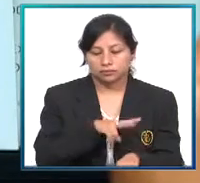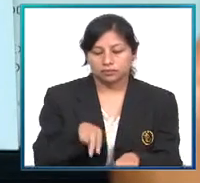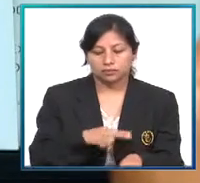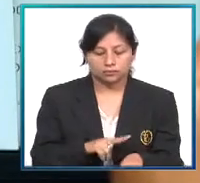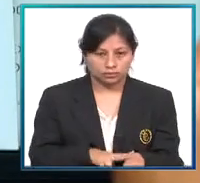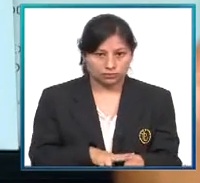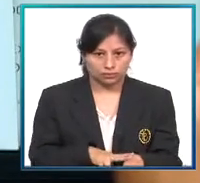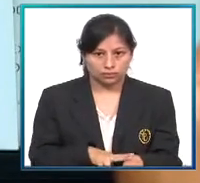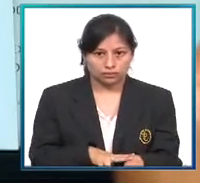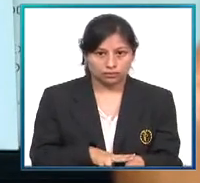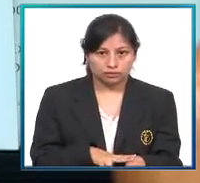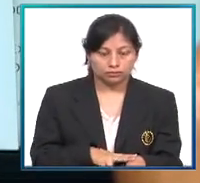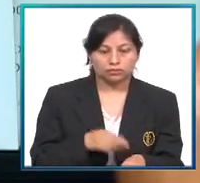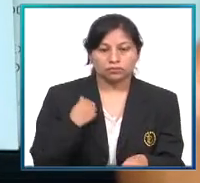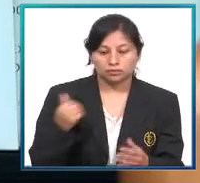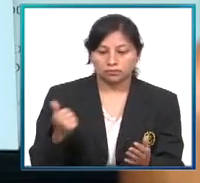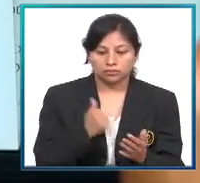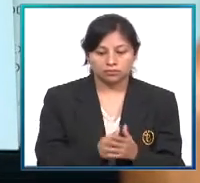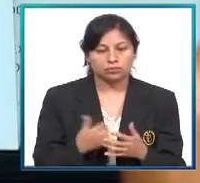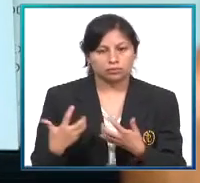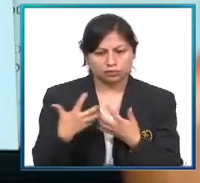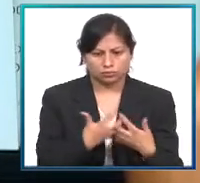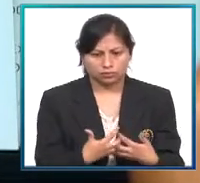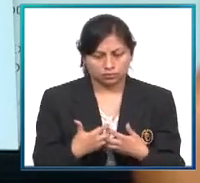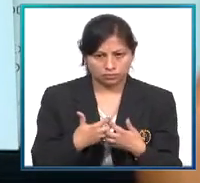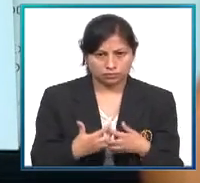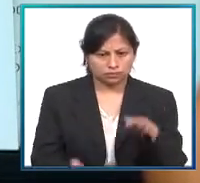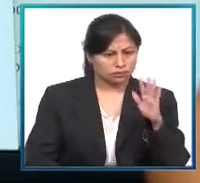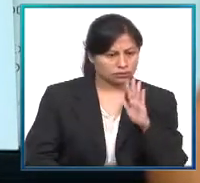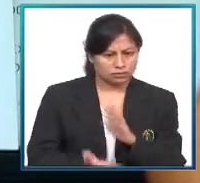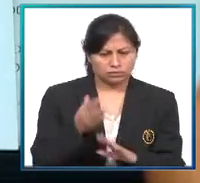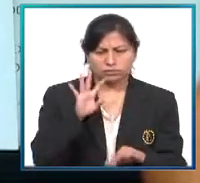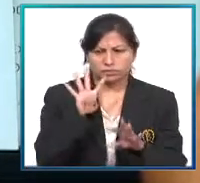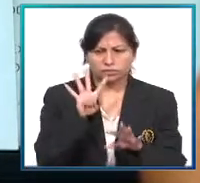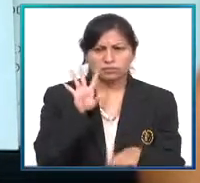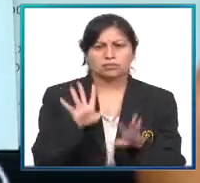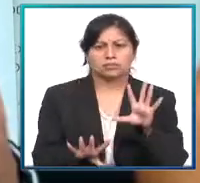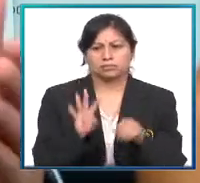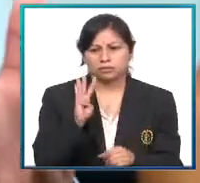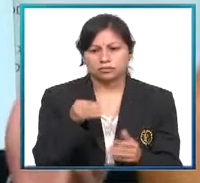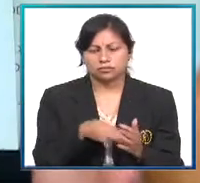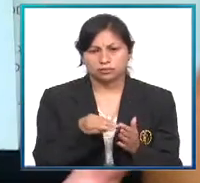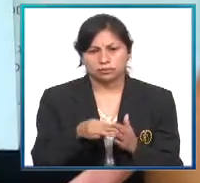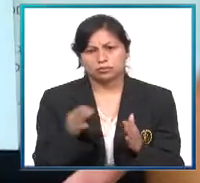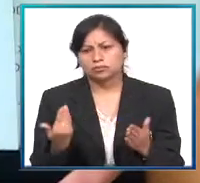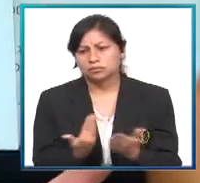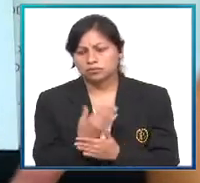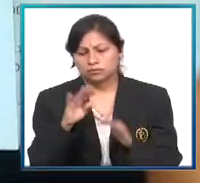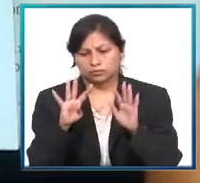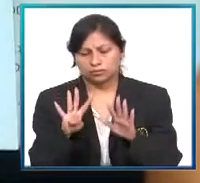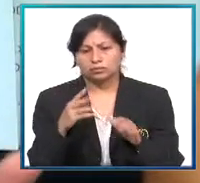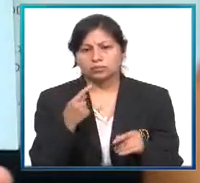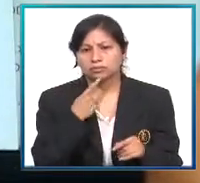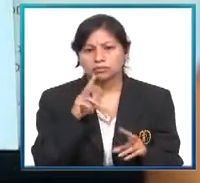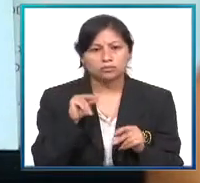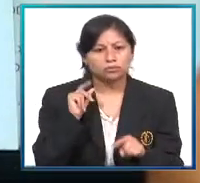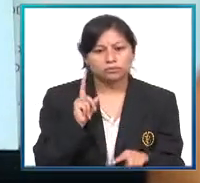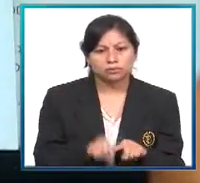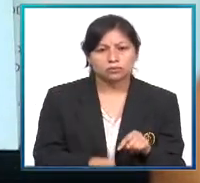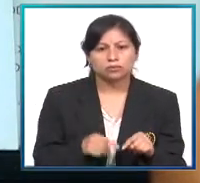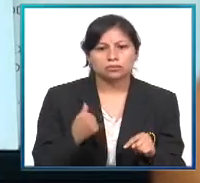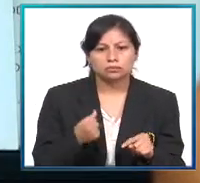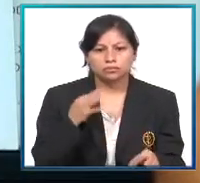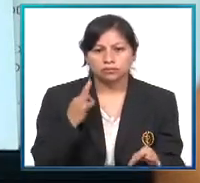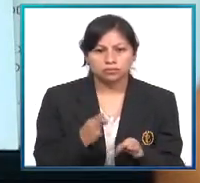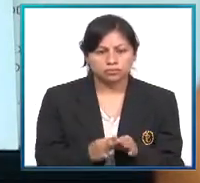nacional. Le adjudicaron una empresa, precisamente la más cara, 14 millones, cuando había ofertado otra empresa 9 millones, pero no solo eso, lo hicieron